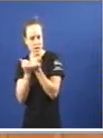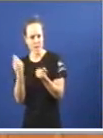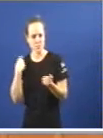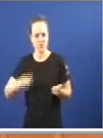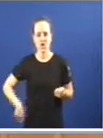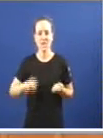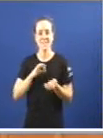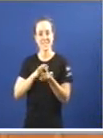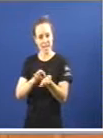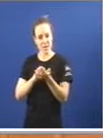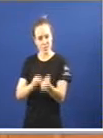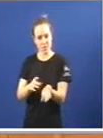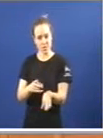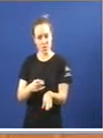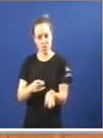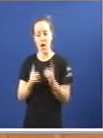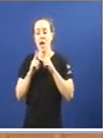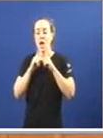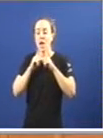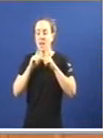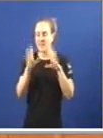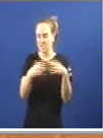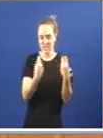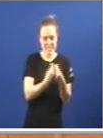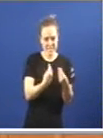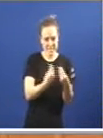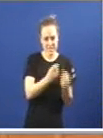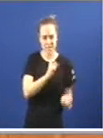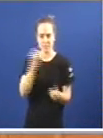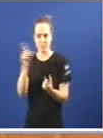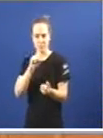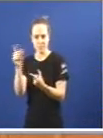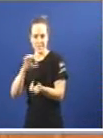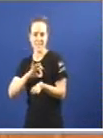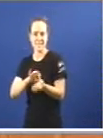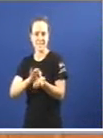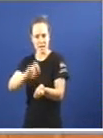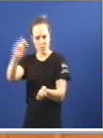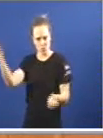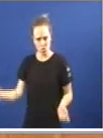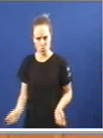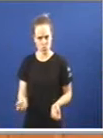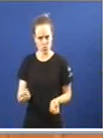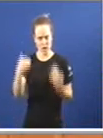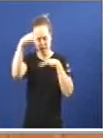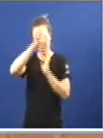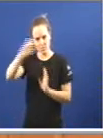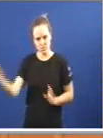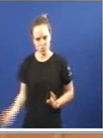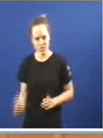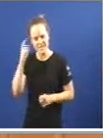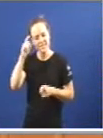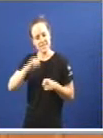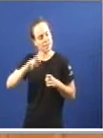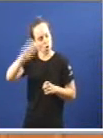se trasladan cuando hay colapsos no otros servicios a cubrir otras otras atenciones que no son a psiquiatría